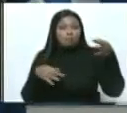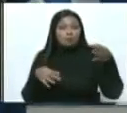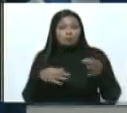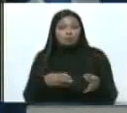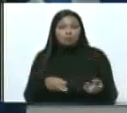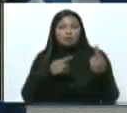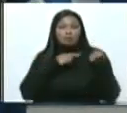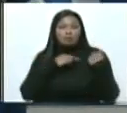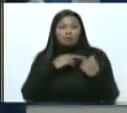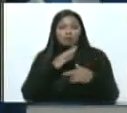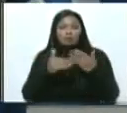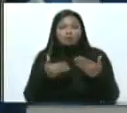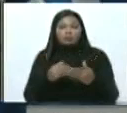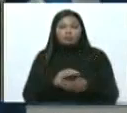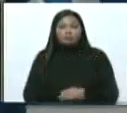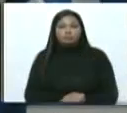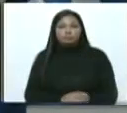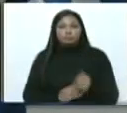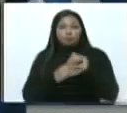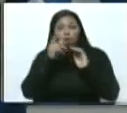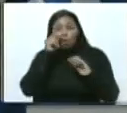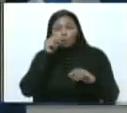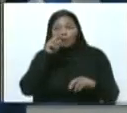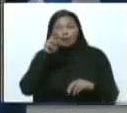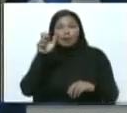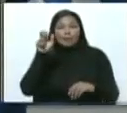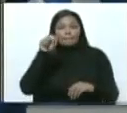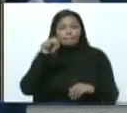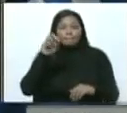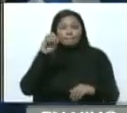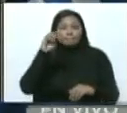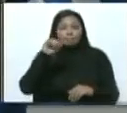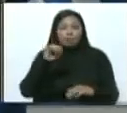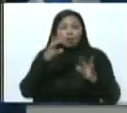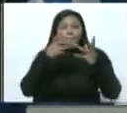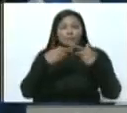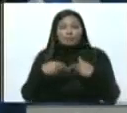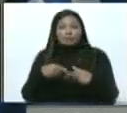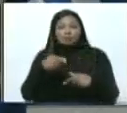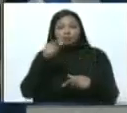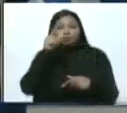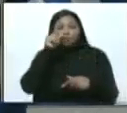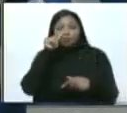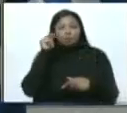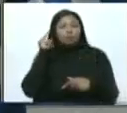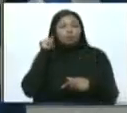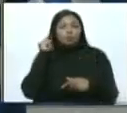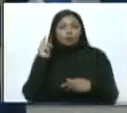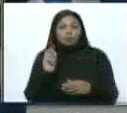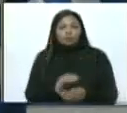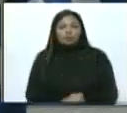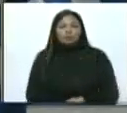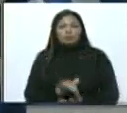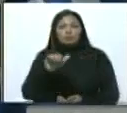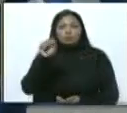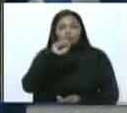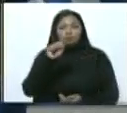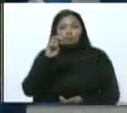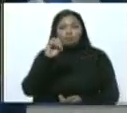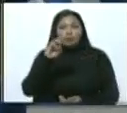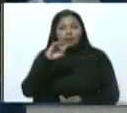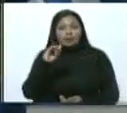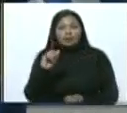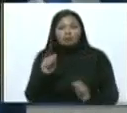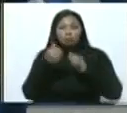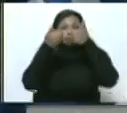carga. El conductor, de nombre Ramón Antonio Parica, y la administradora, de nombre Yusmari Coromoto Díaz, quedaron